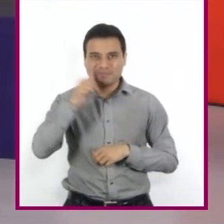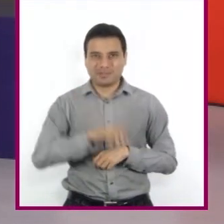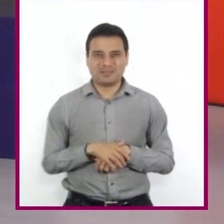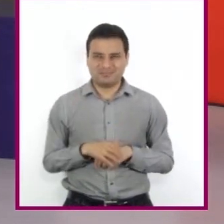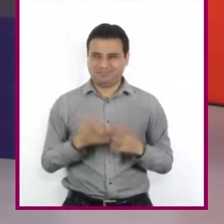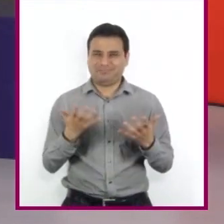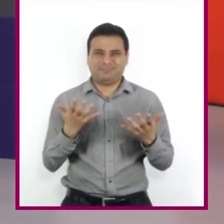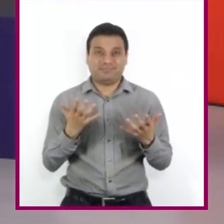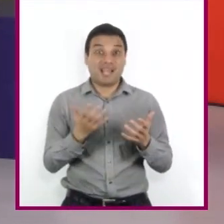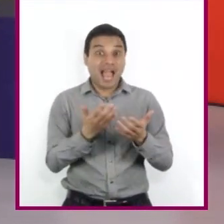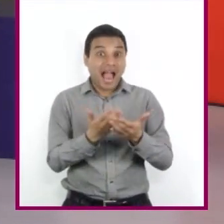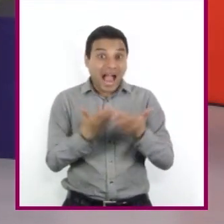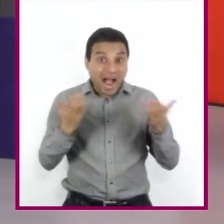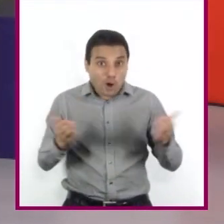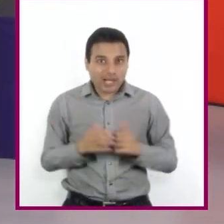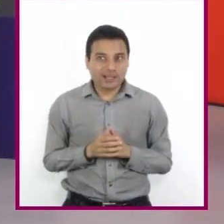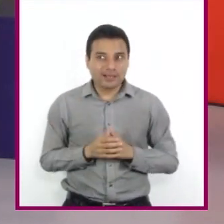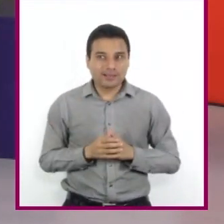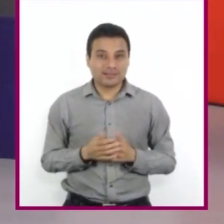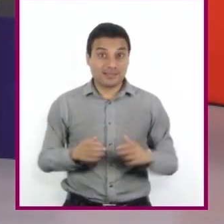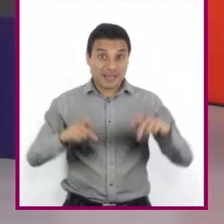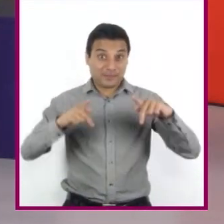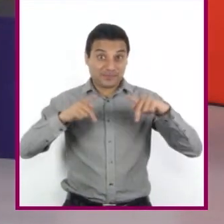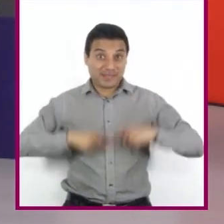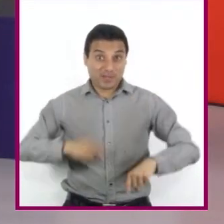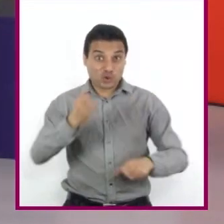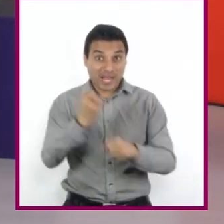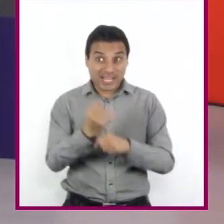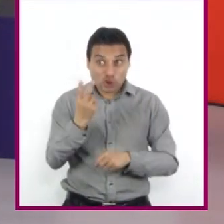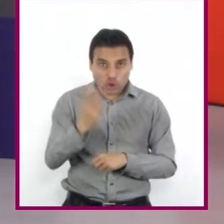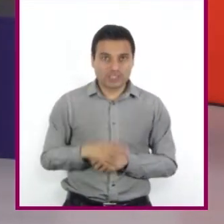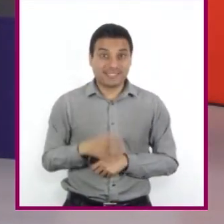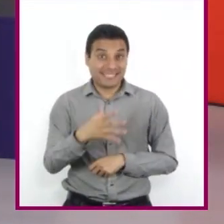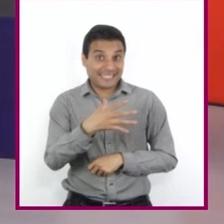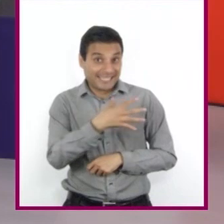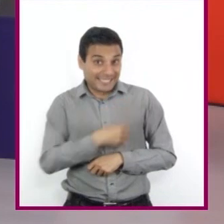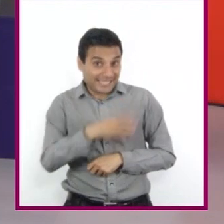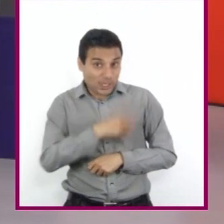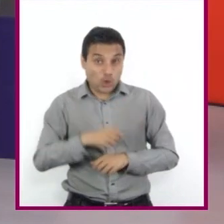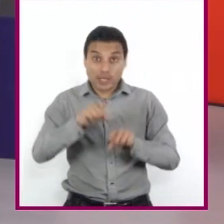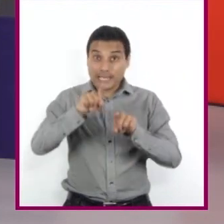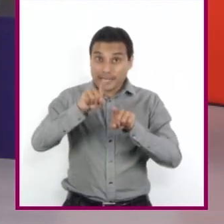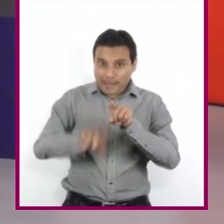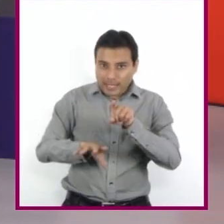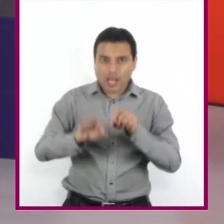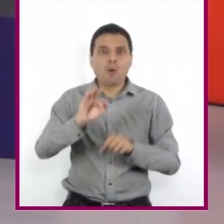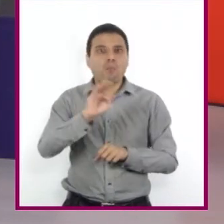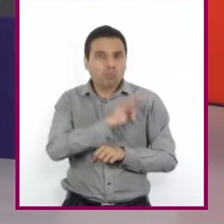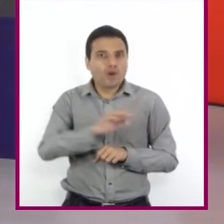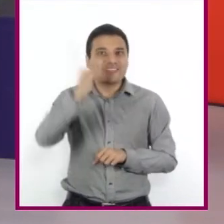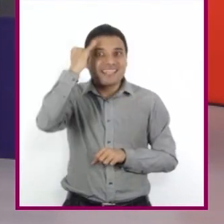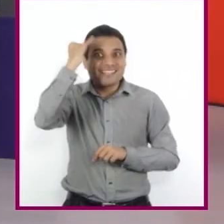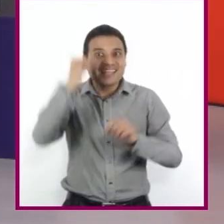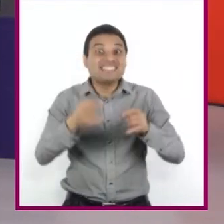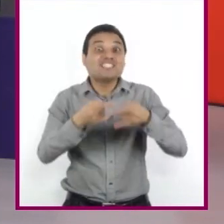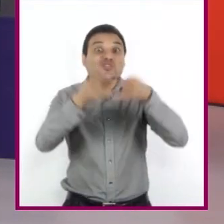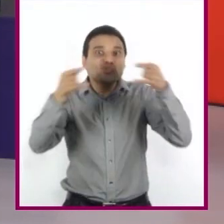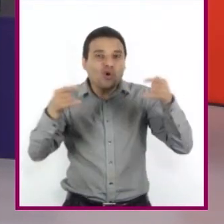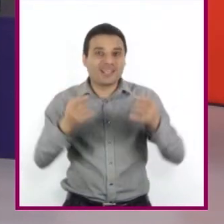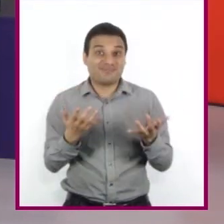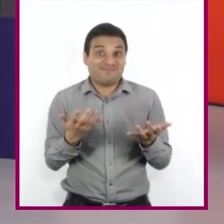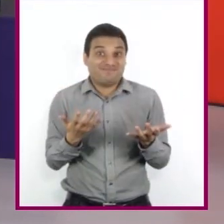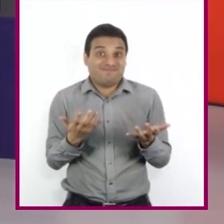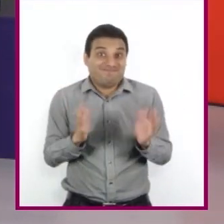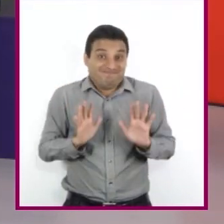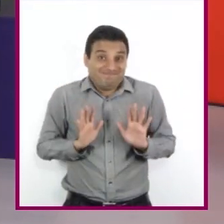Ahora podemos crear con estos dos personajes obtenidos de la realidad una historia ficticia, es decir, que no es real,